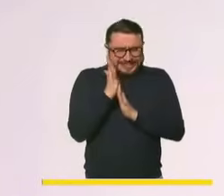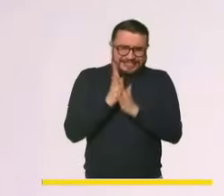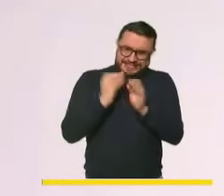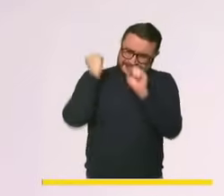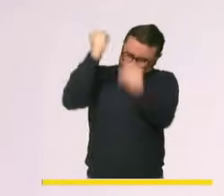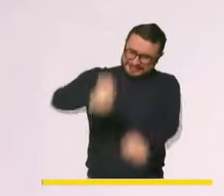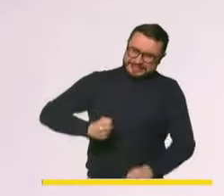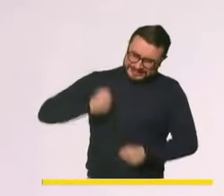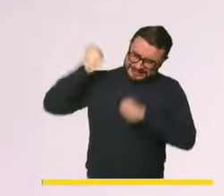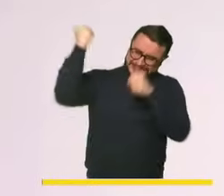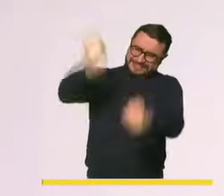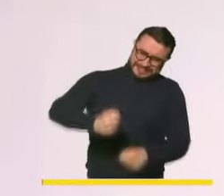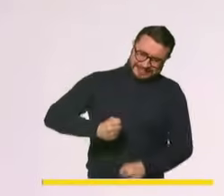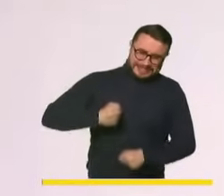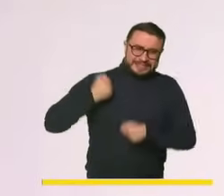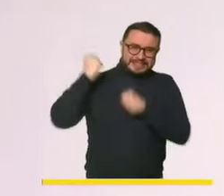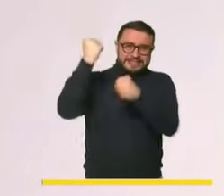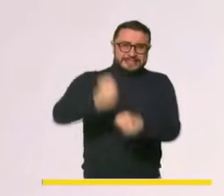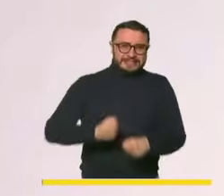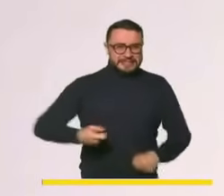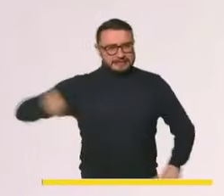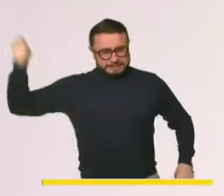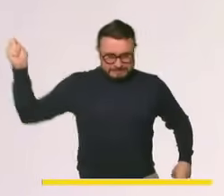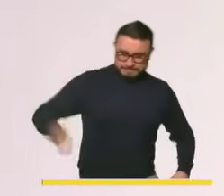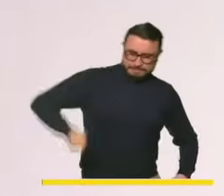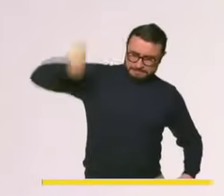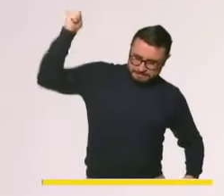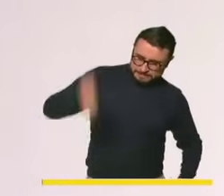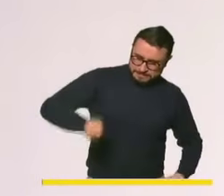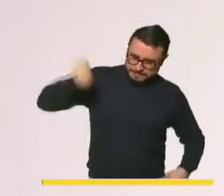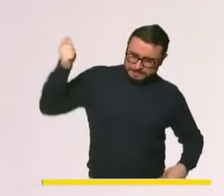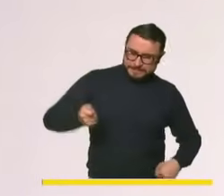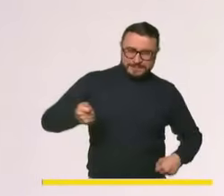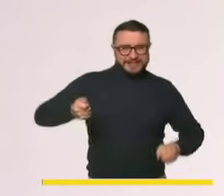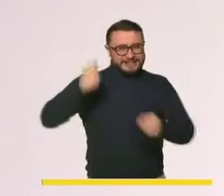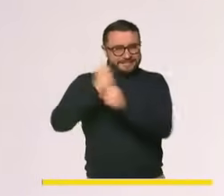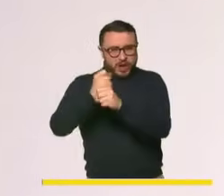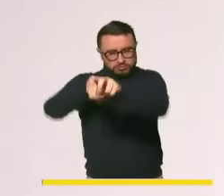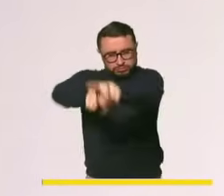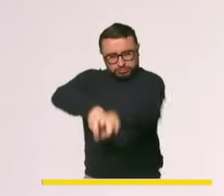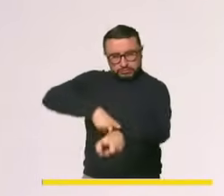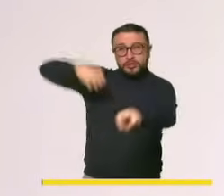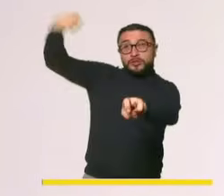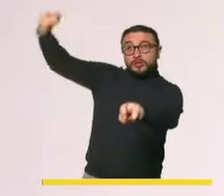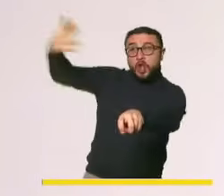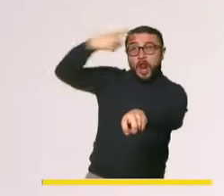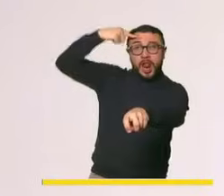los instrumentos, el machete, el trabajo en los surcos bajo el sol.